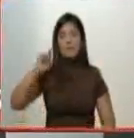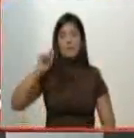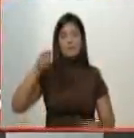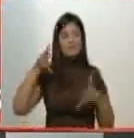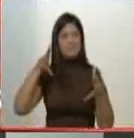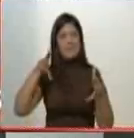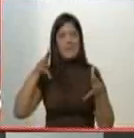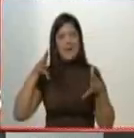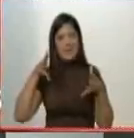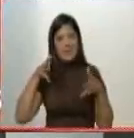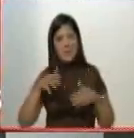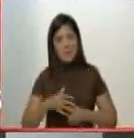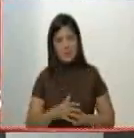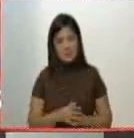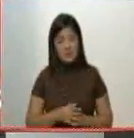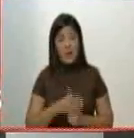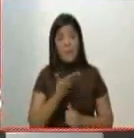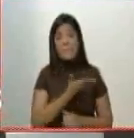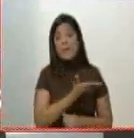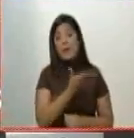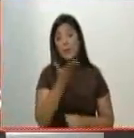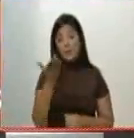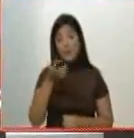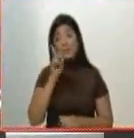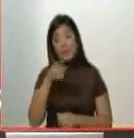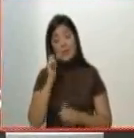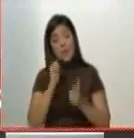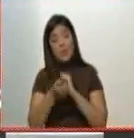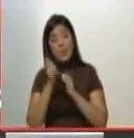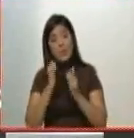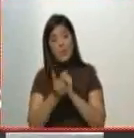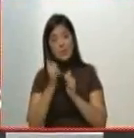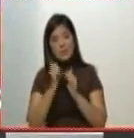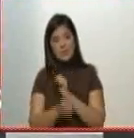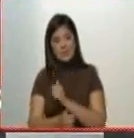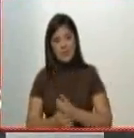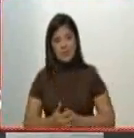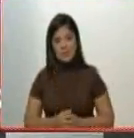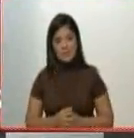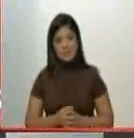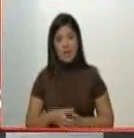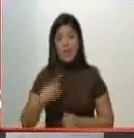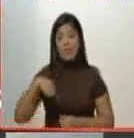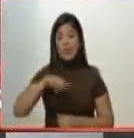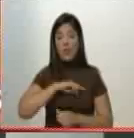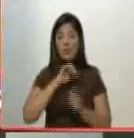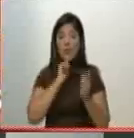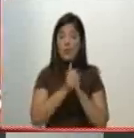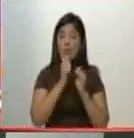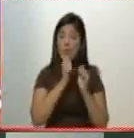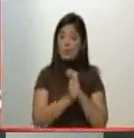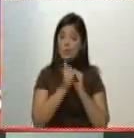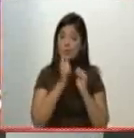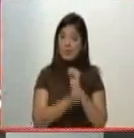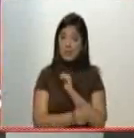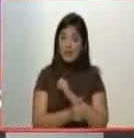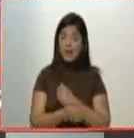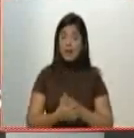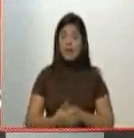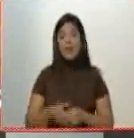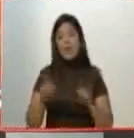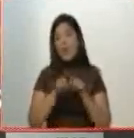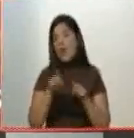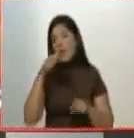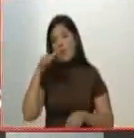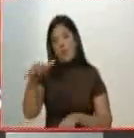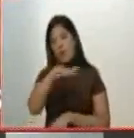triunfo, tanto para ustedes como los atletas, nuestros deportistas medallistas, como para nuestro